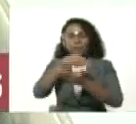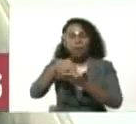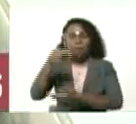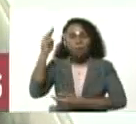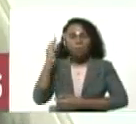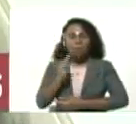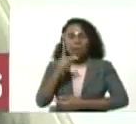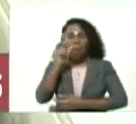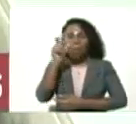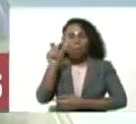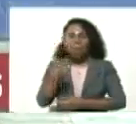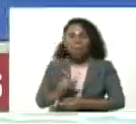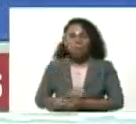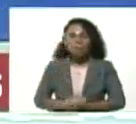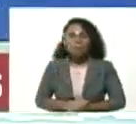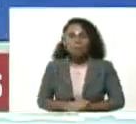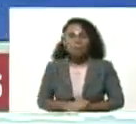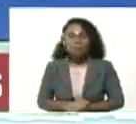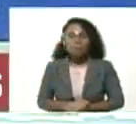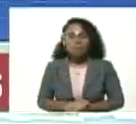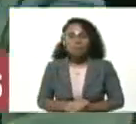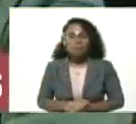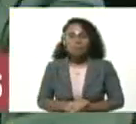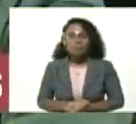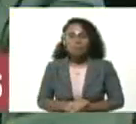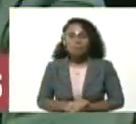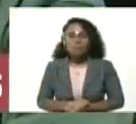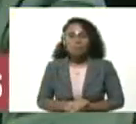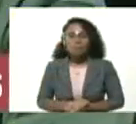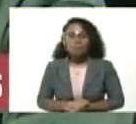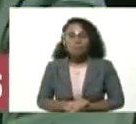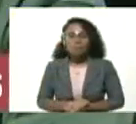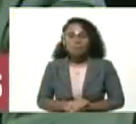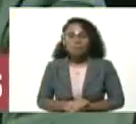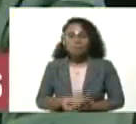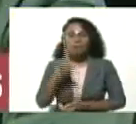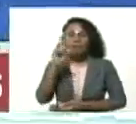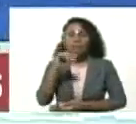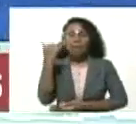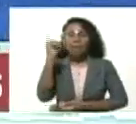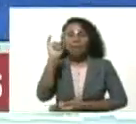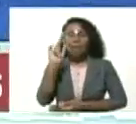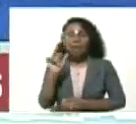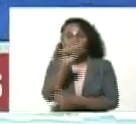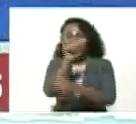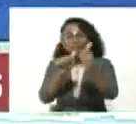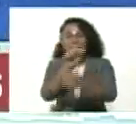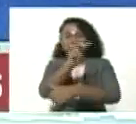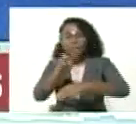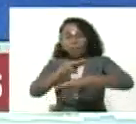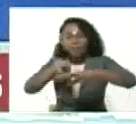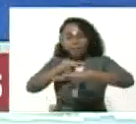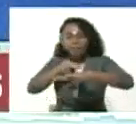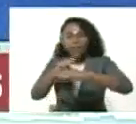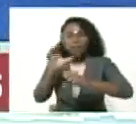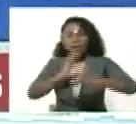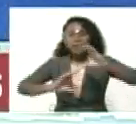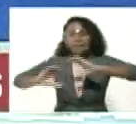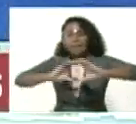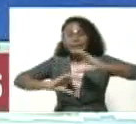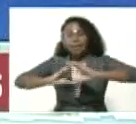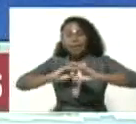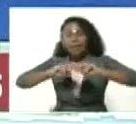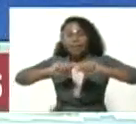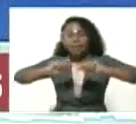general en jefe Domingo Antonio Hernández Lares, y también está el viceministro de Ciencias